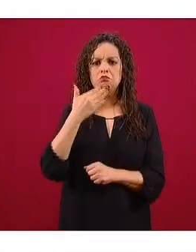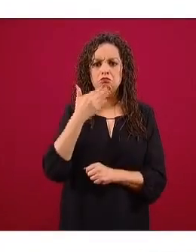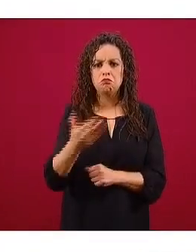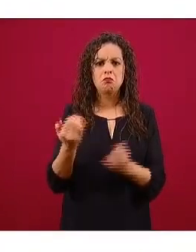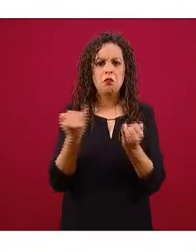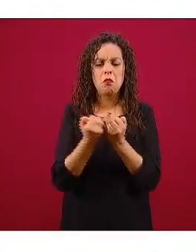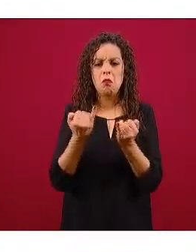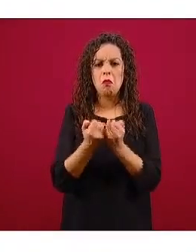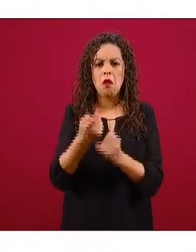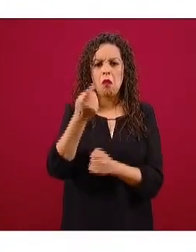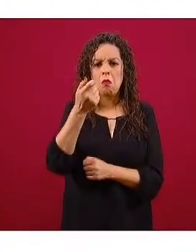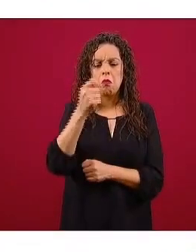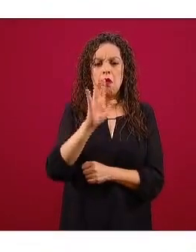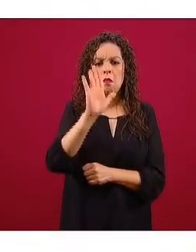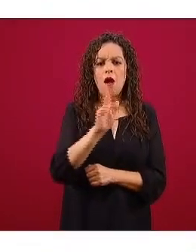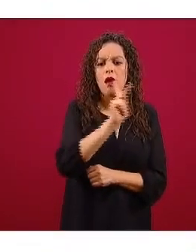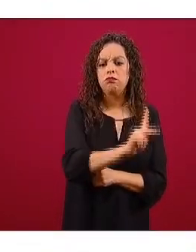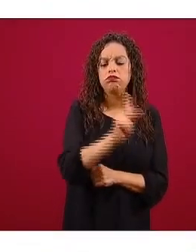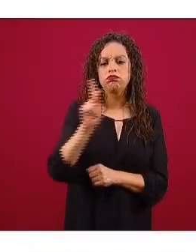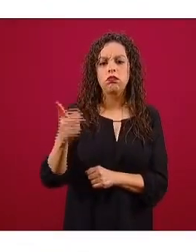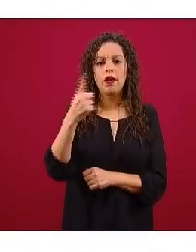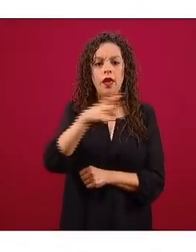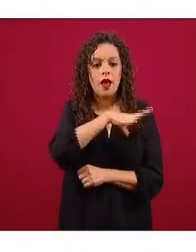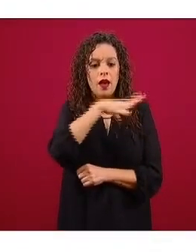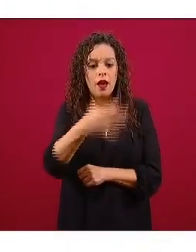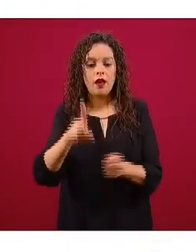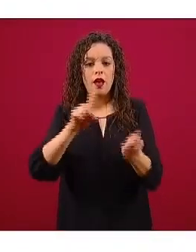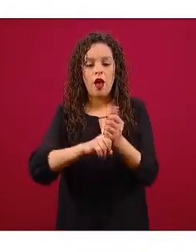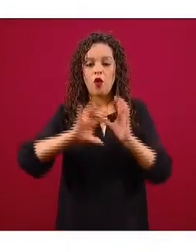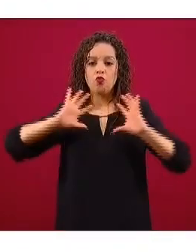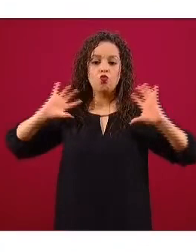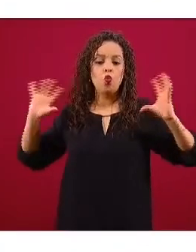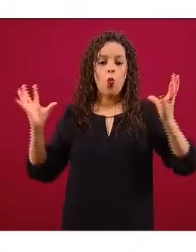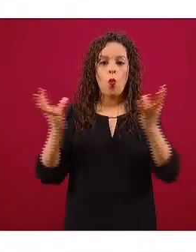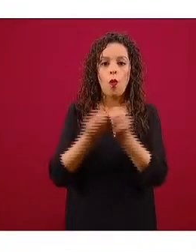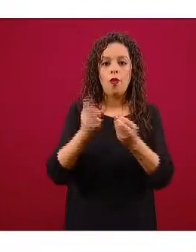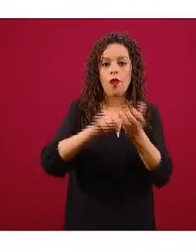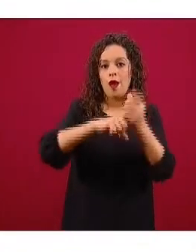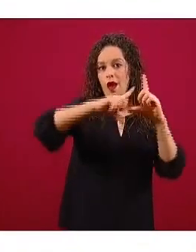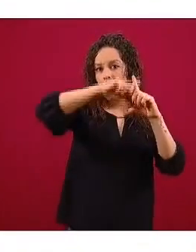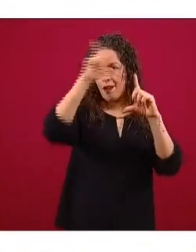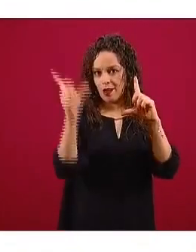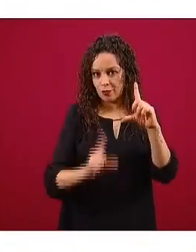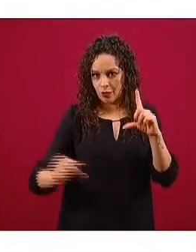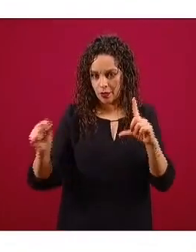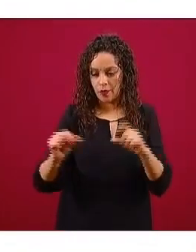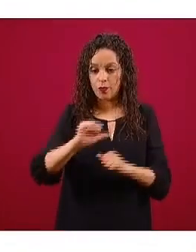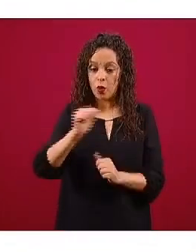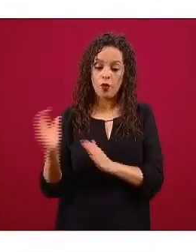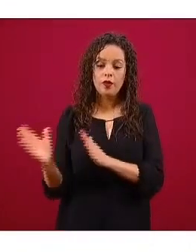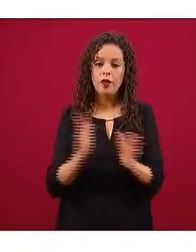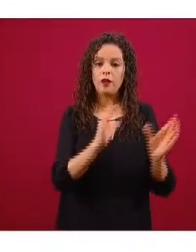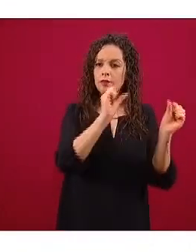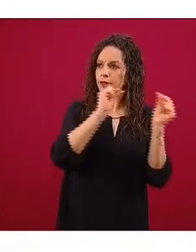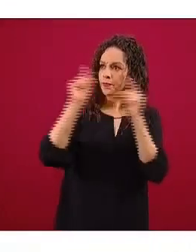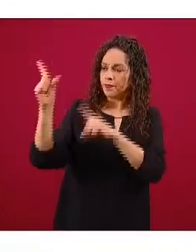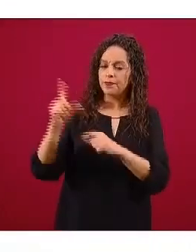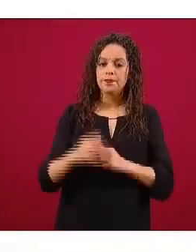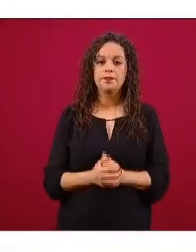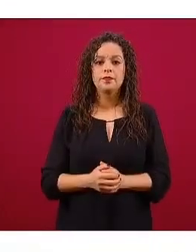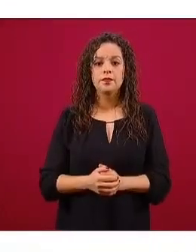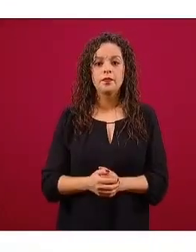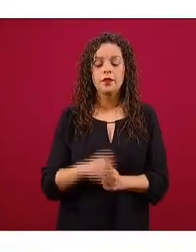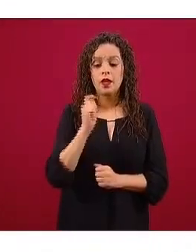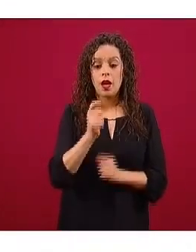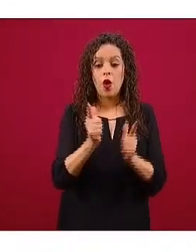a la general que vemos en todos los casos a nivel nacional. Veamos la siguiente diapositiva, la